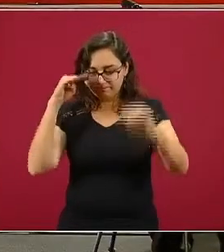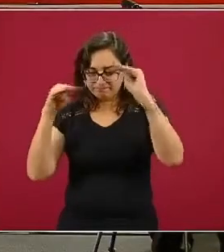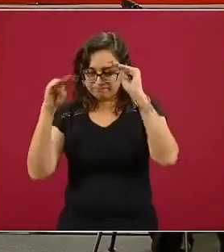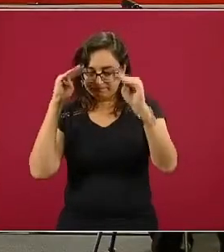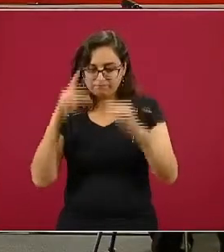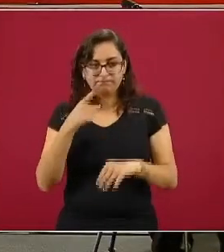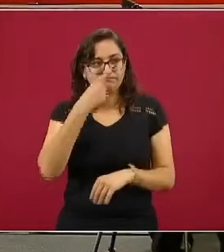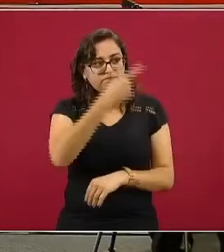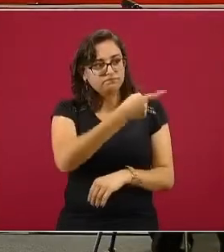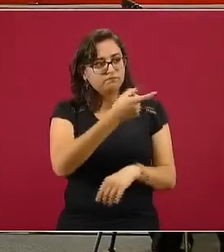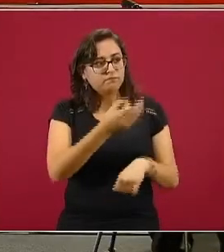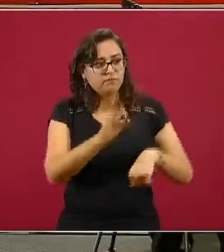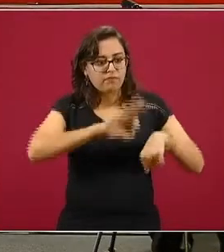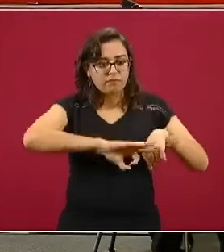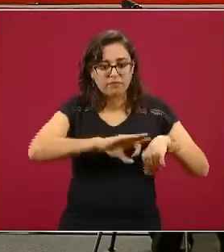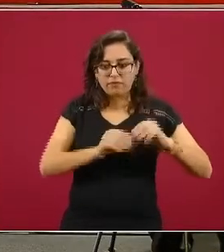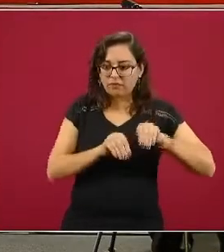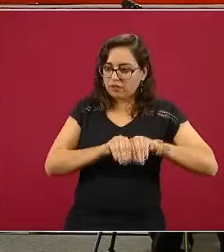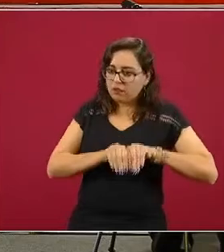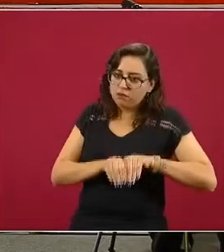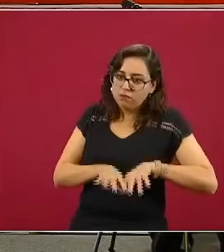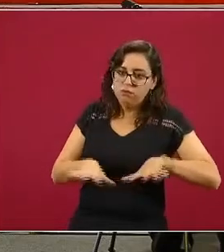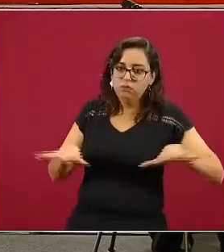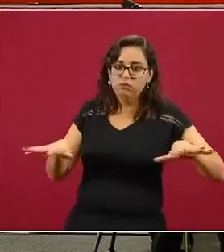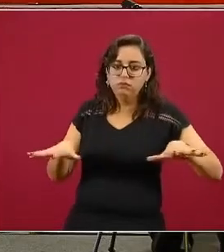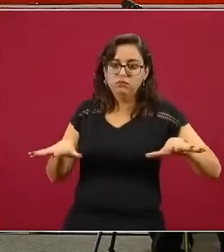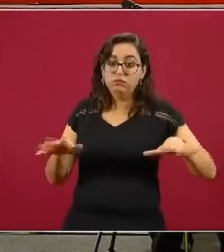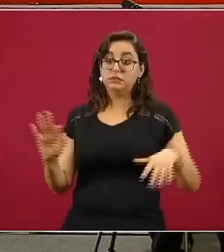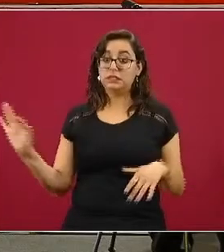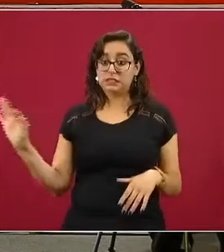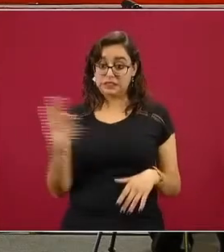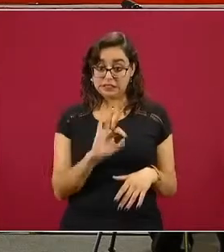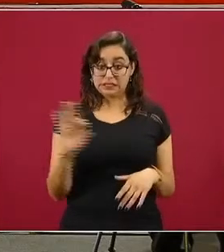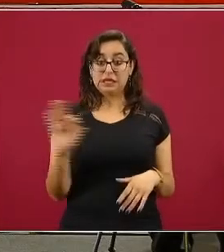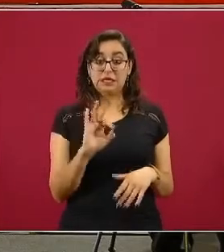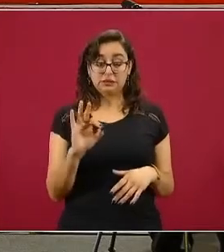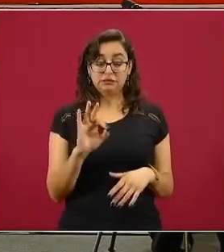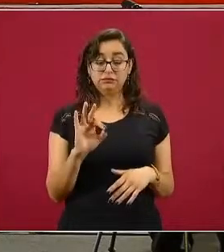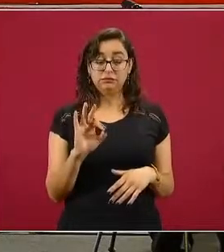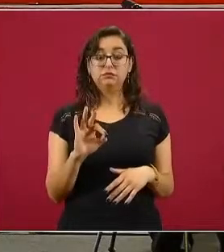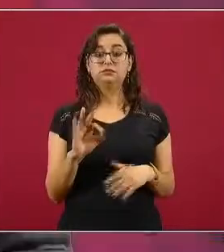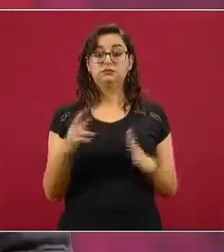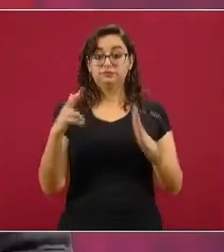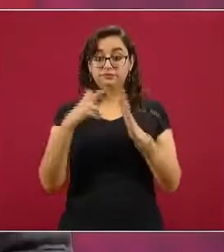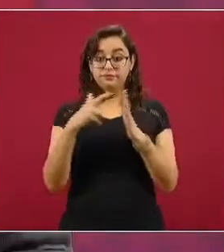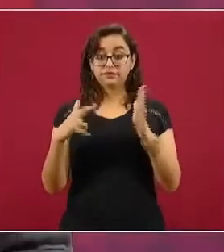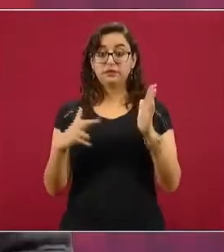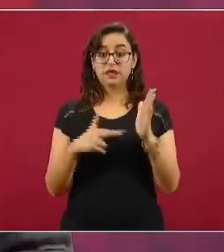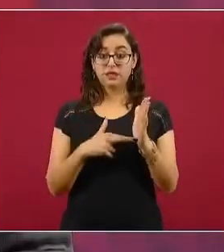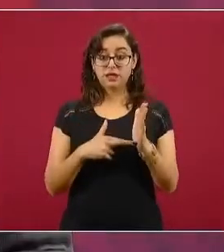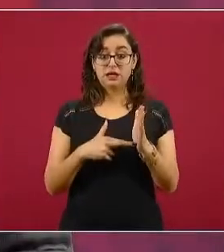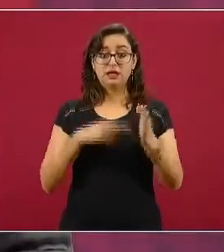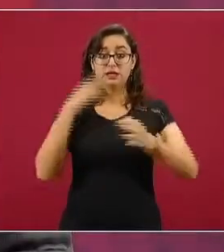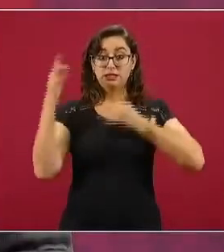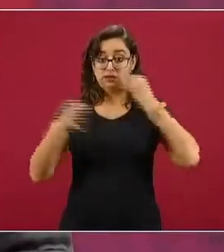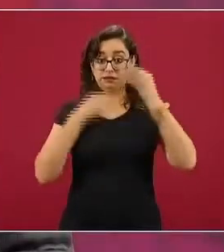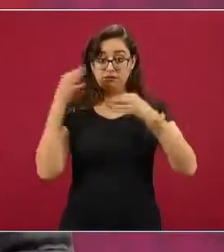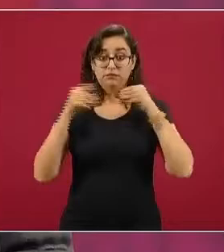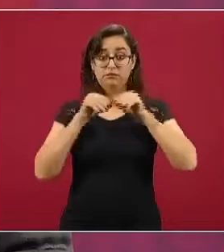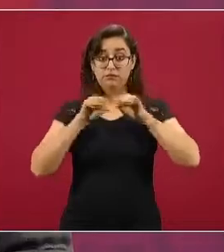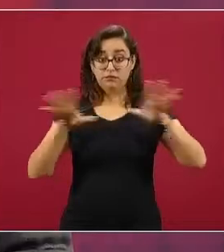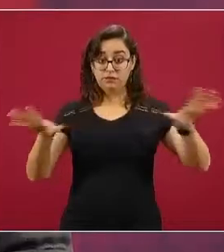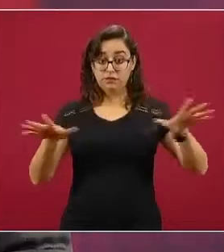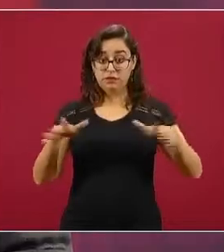Gilead distribuya esta carta es una violación a los reglamentos tanto de publicidad como